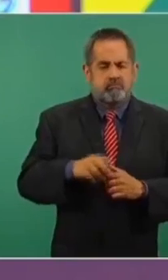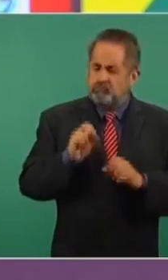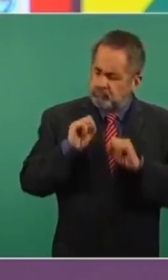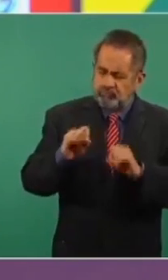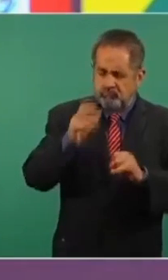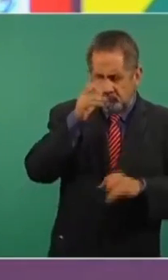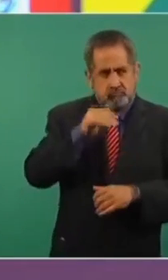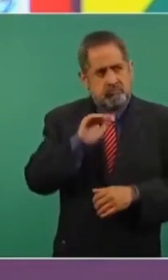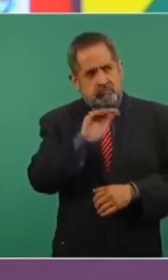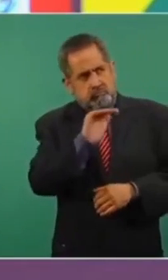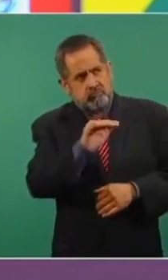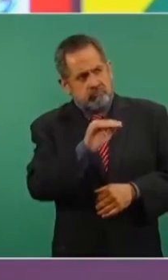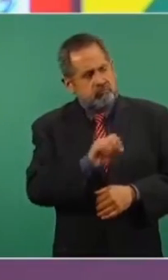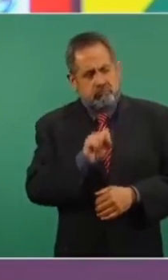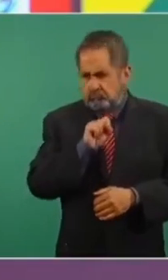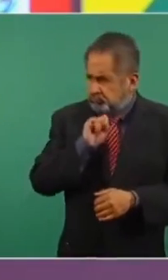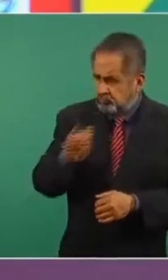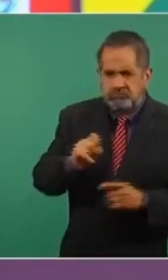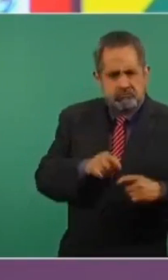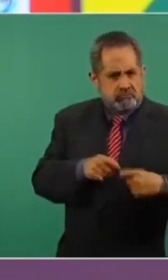respondió a nuestra petición